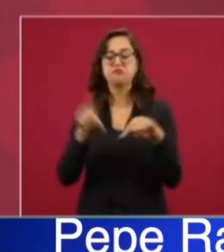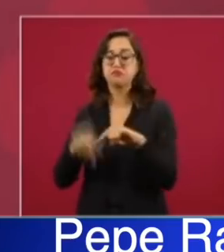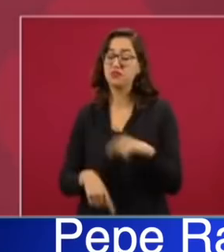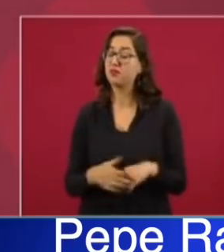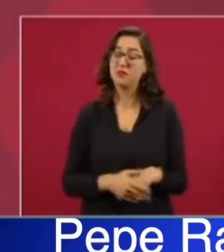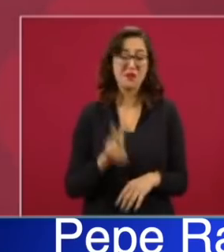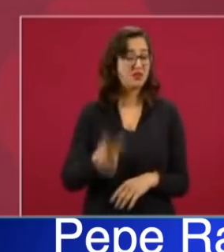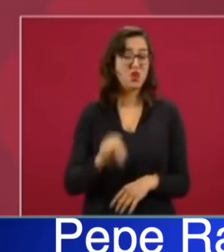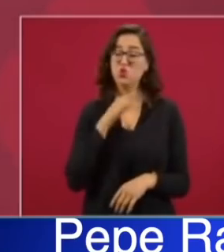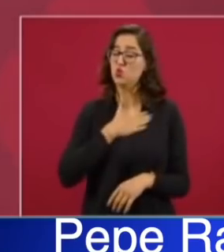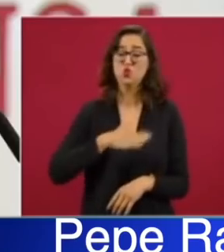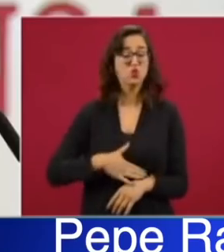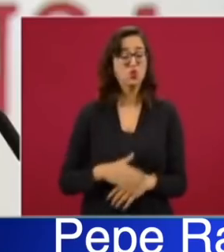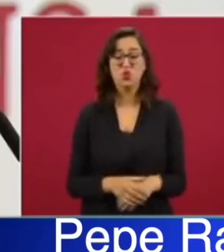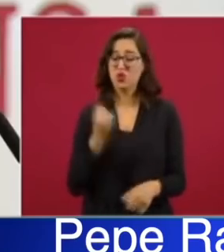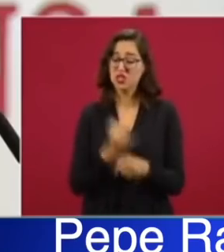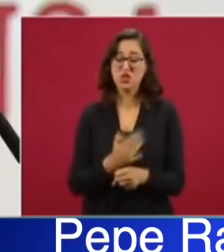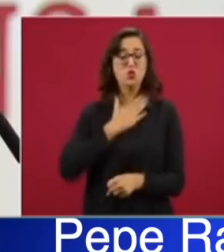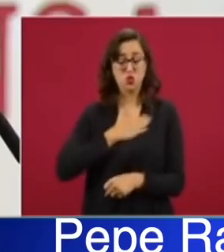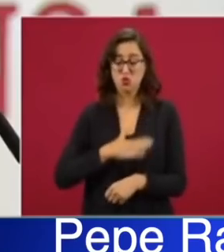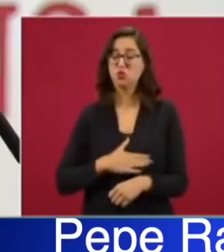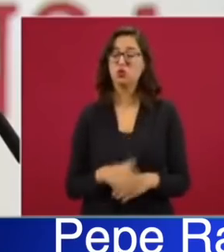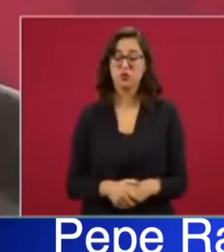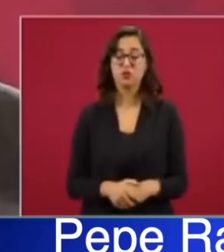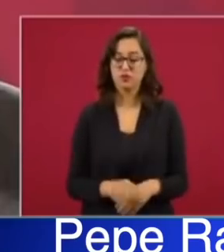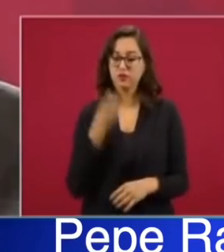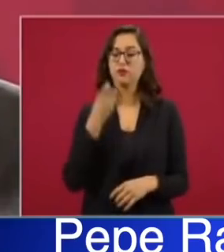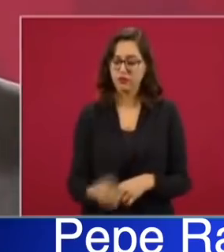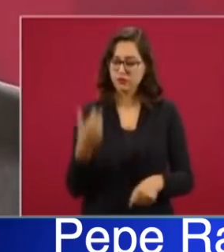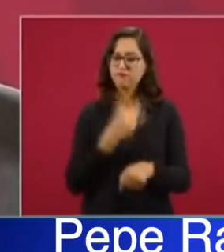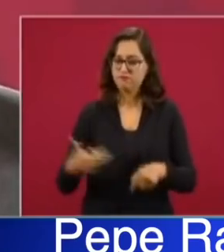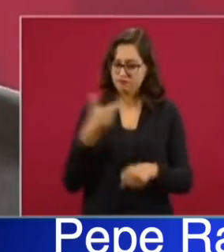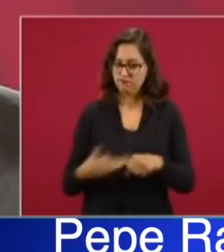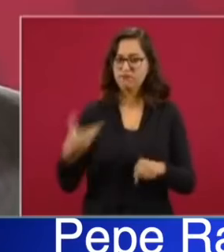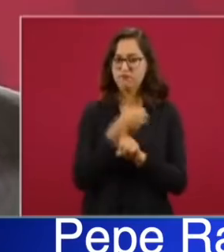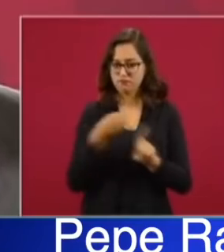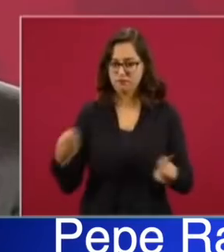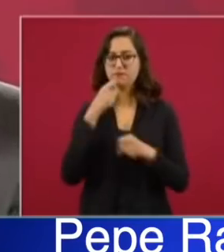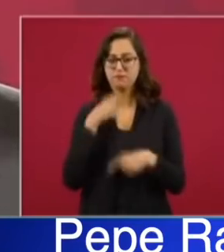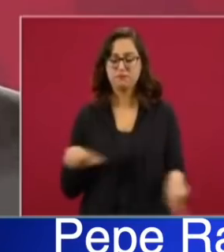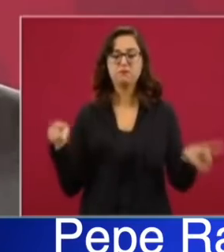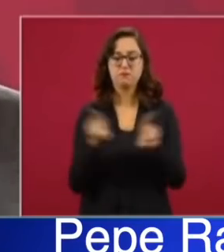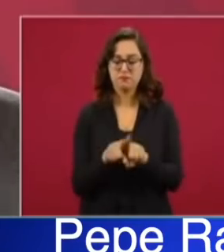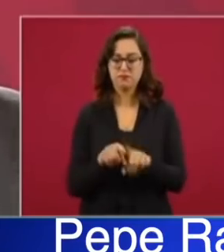Muchas injusticias que se cometen. Entonces, vamos a poner también orden en eso. O sea,